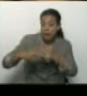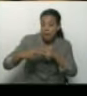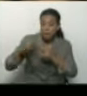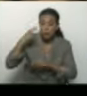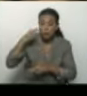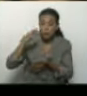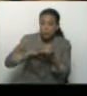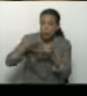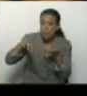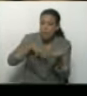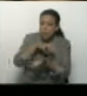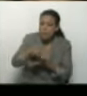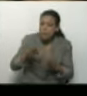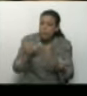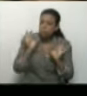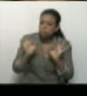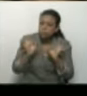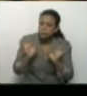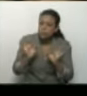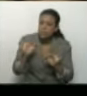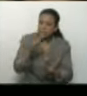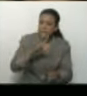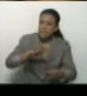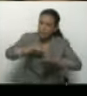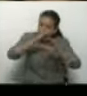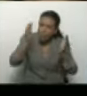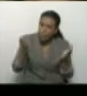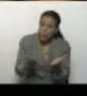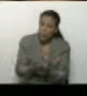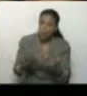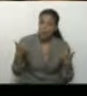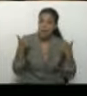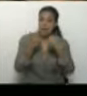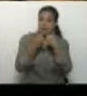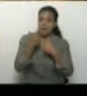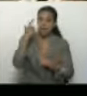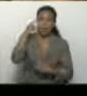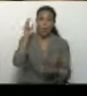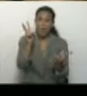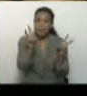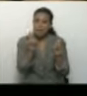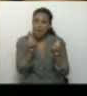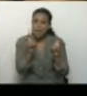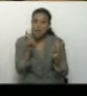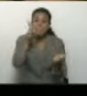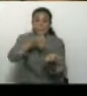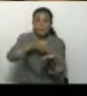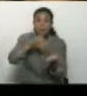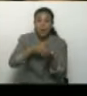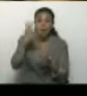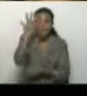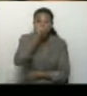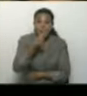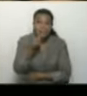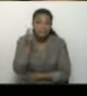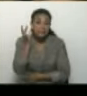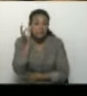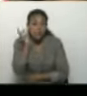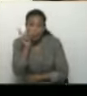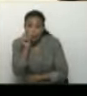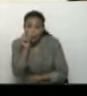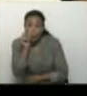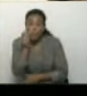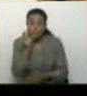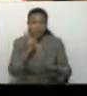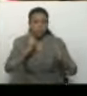de problemas puntuales. Y este reto es extraordinario, sobre todo ver la participación de niñas, jóvenes,